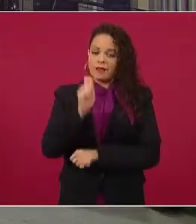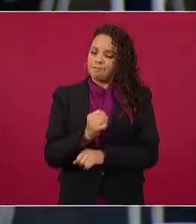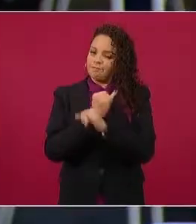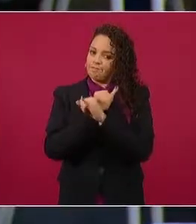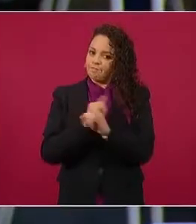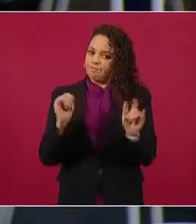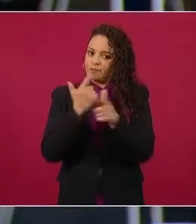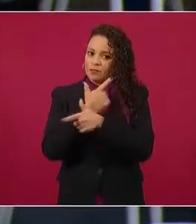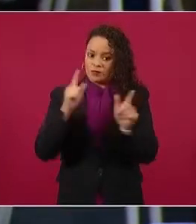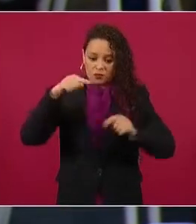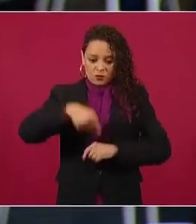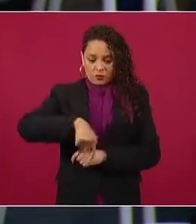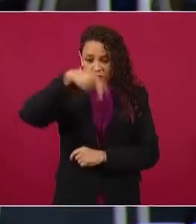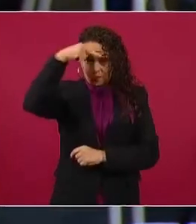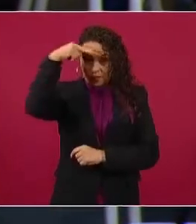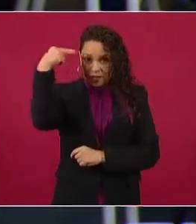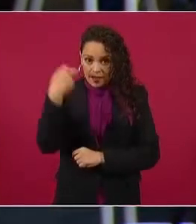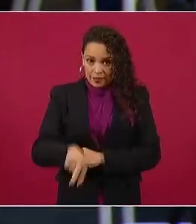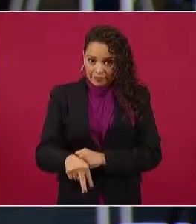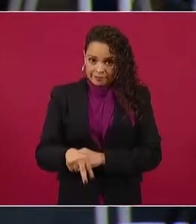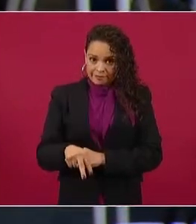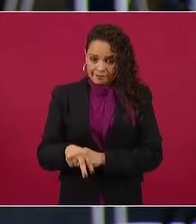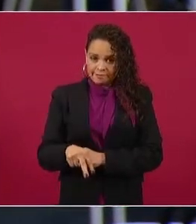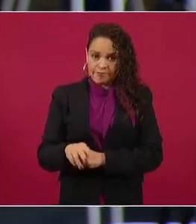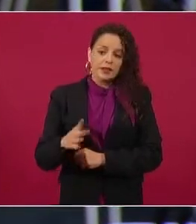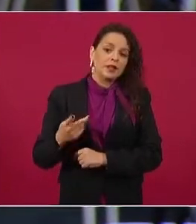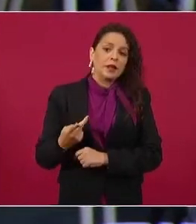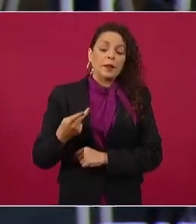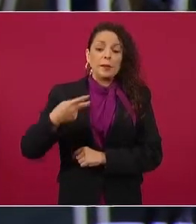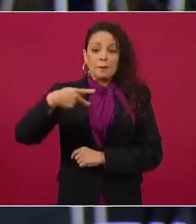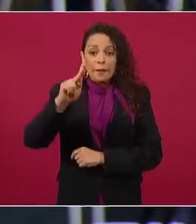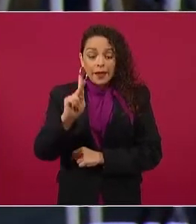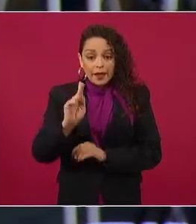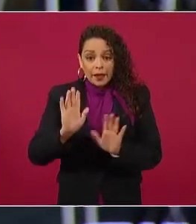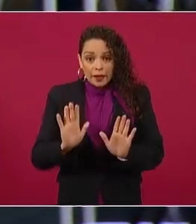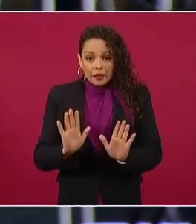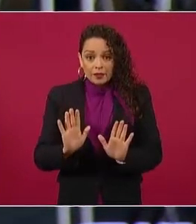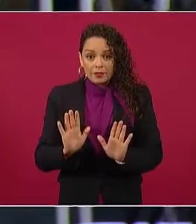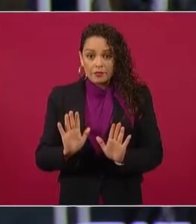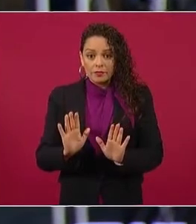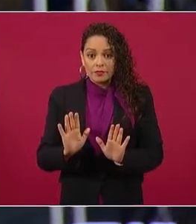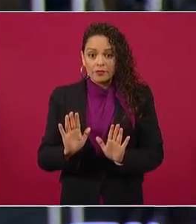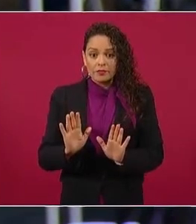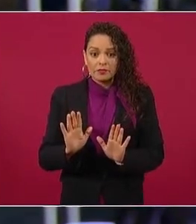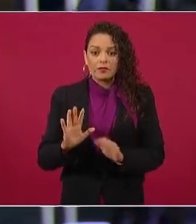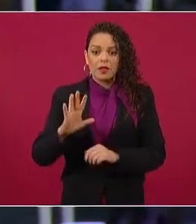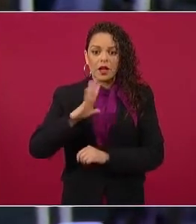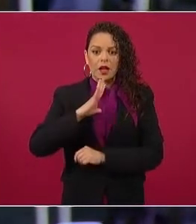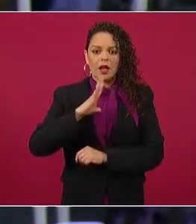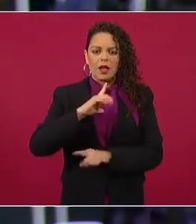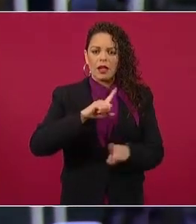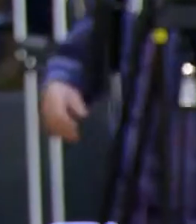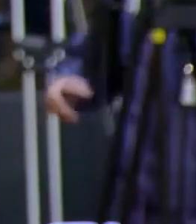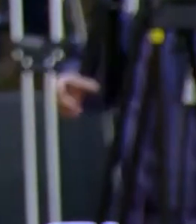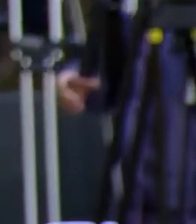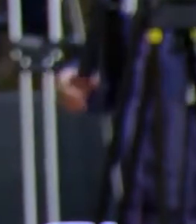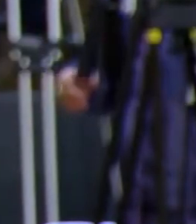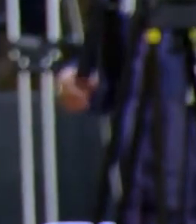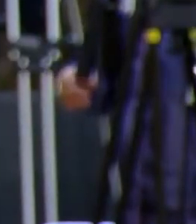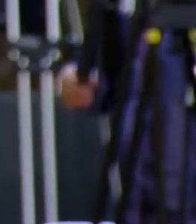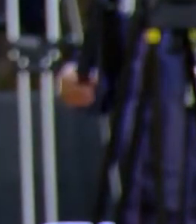independencia del país. Sin embargo, hemos visto diversas